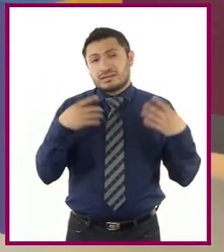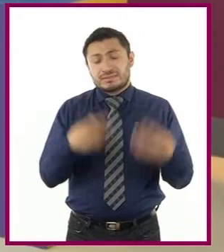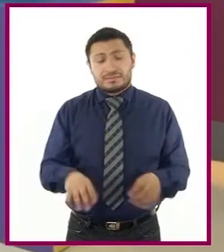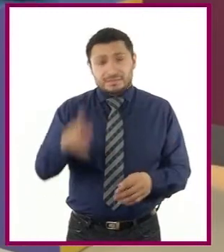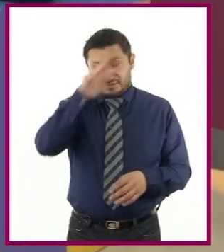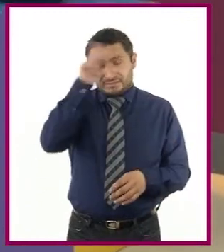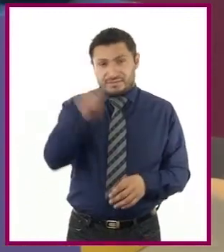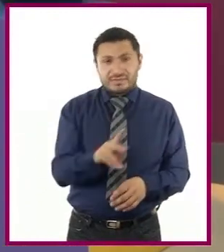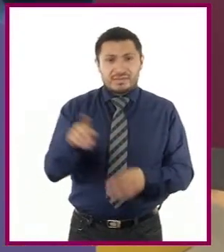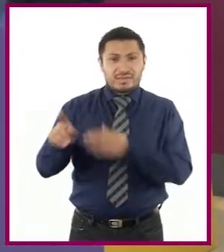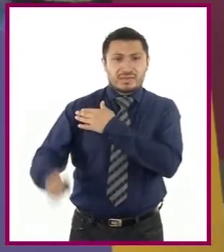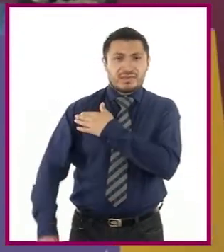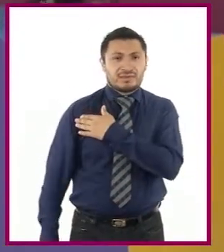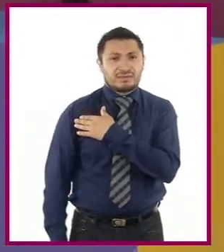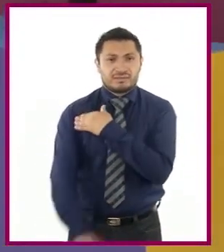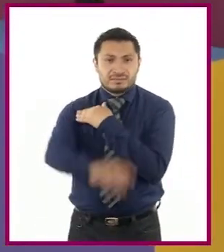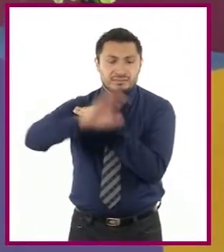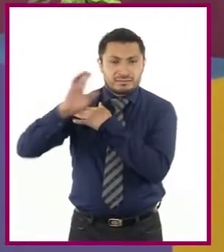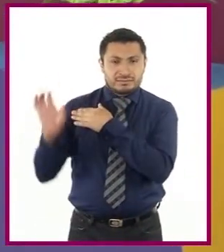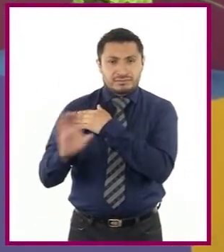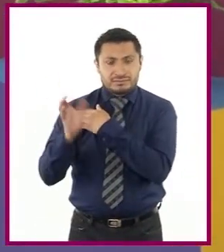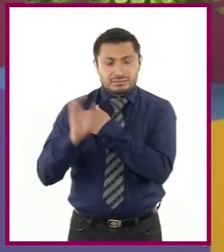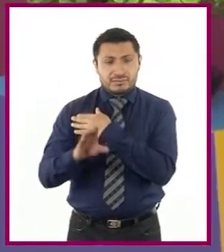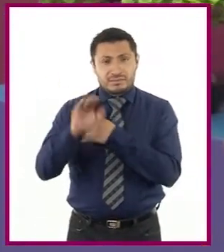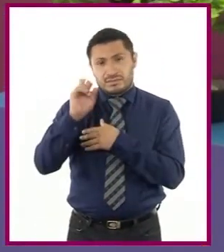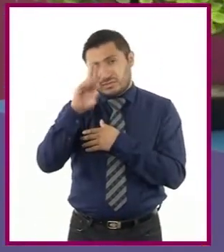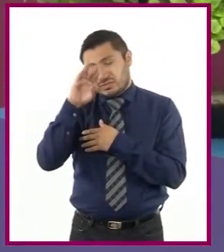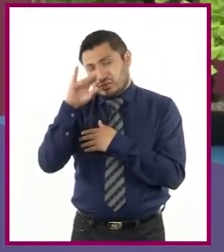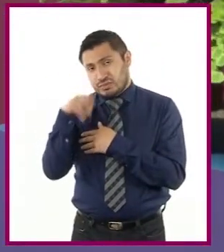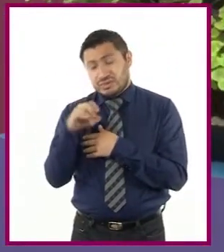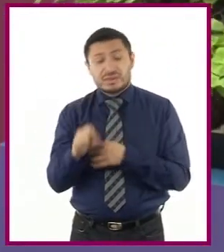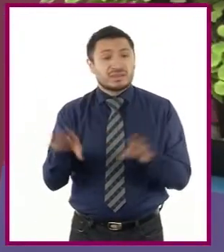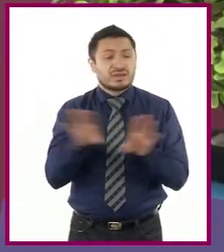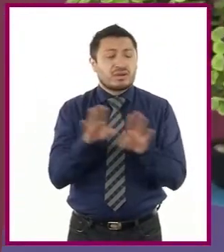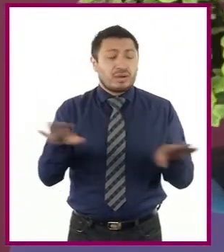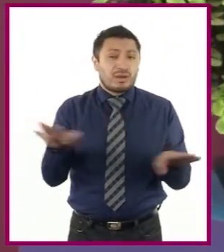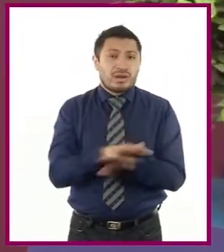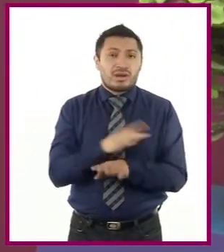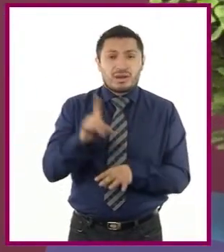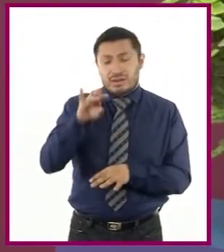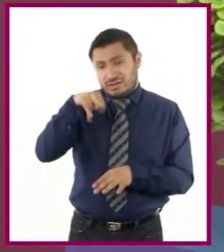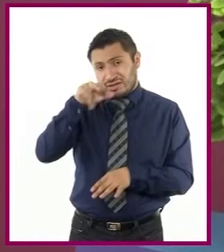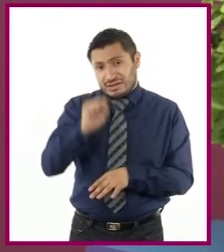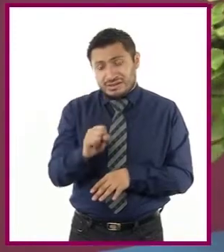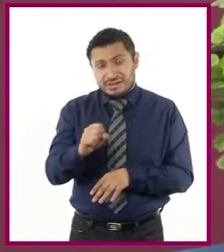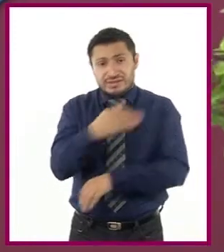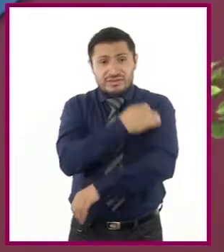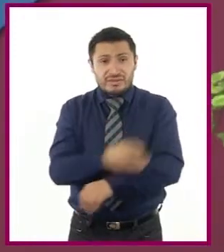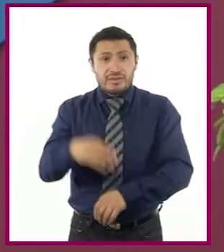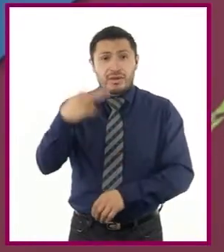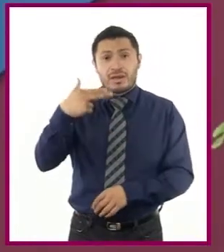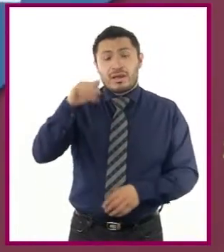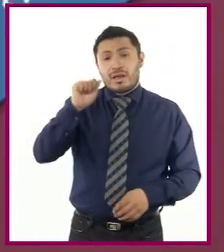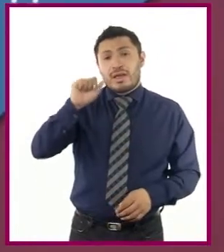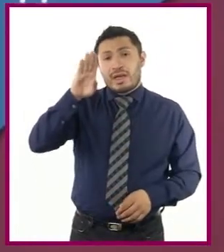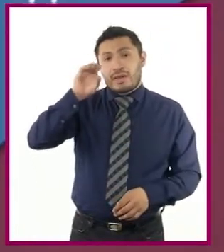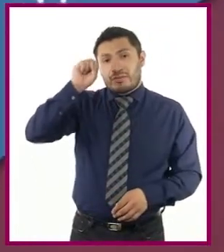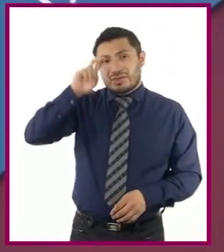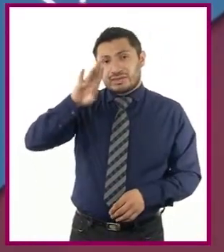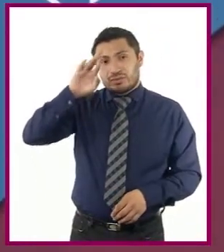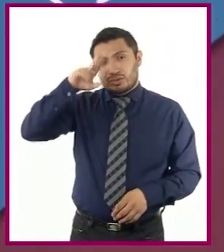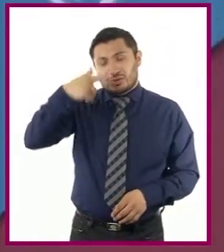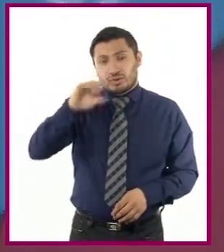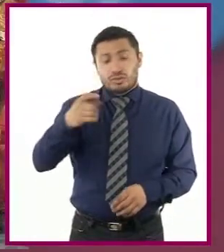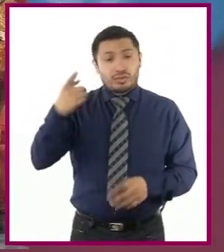trono español de la Casa Real de los Borbones, que sustituyeron a la dinastía Habsburgo a principios del siglo